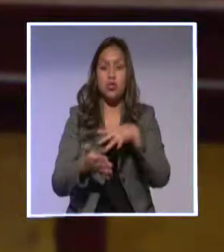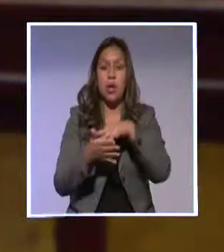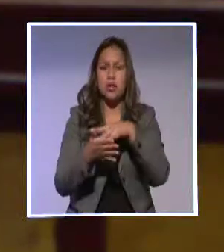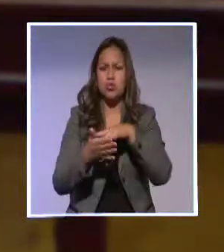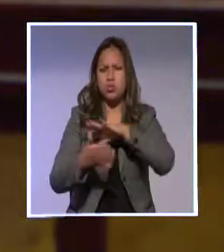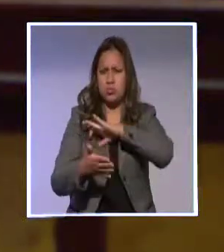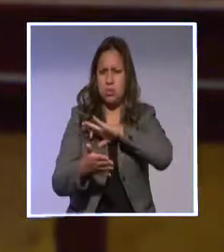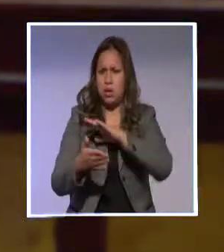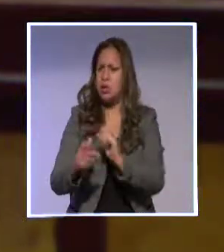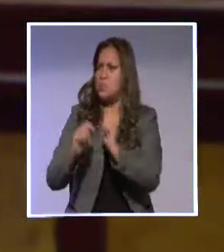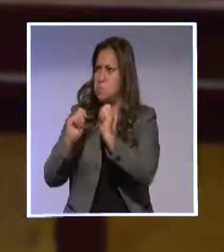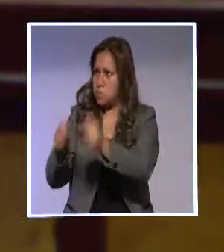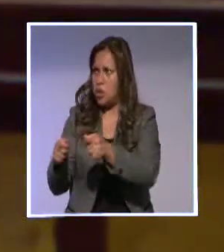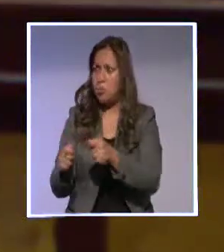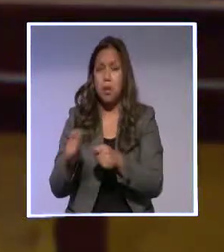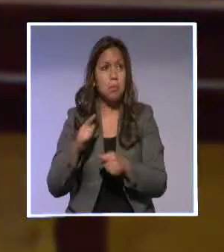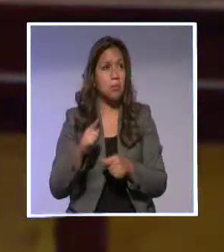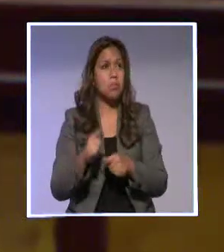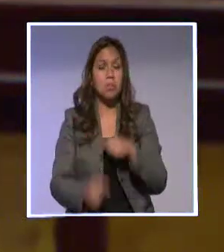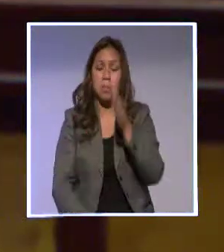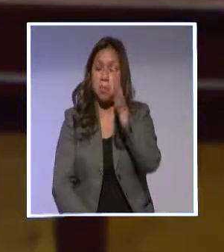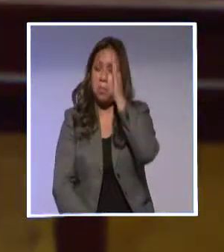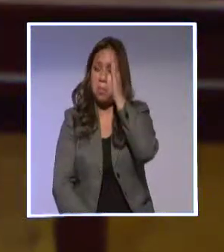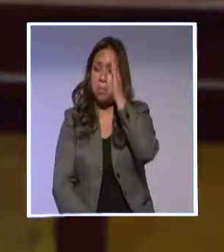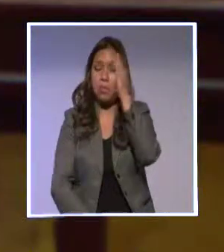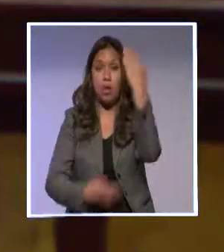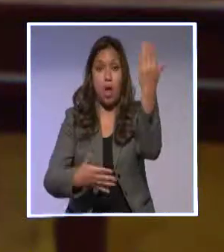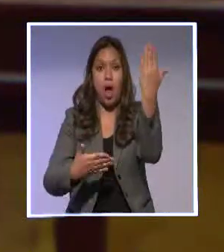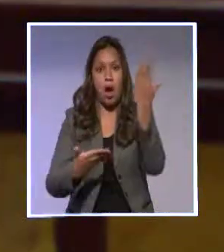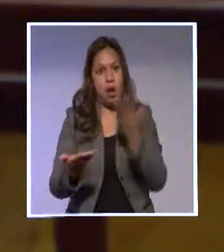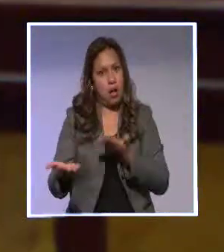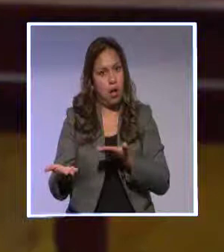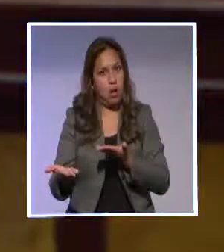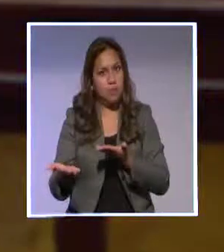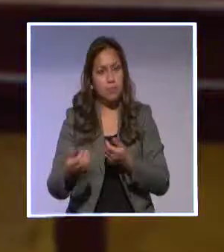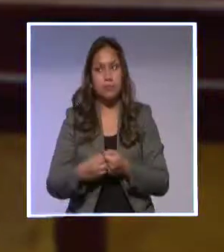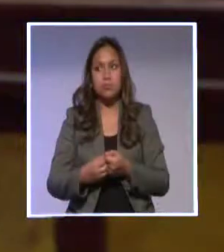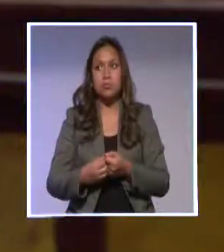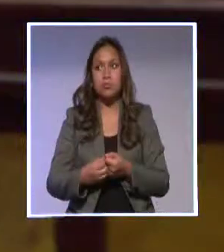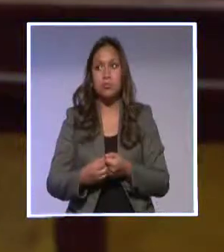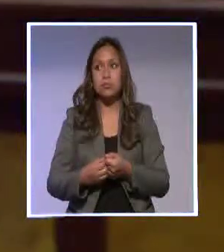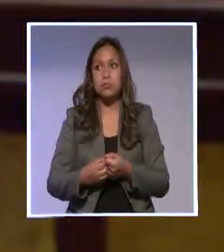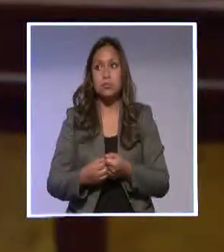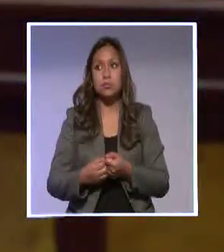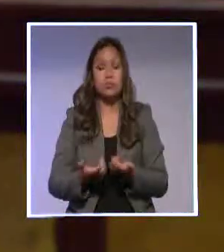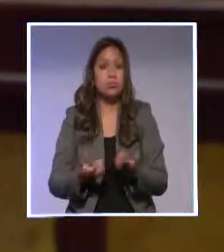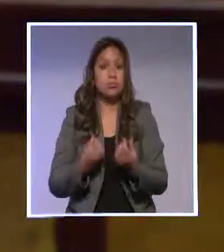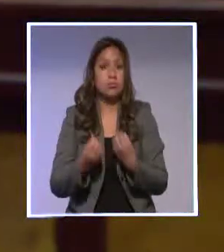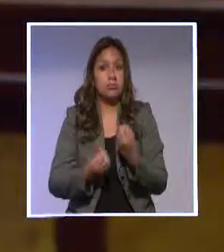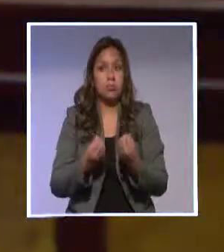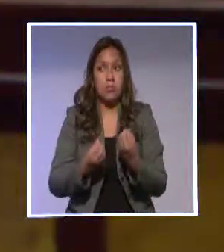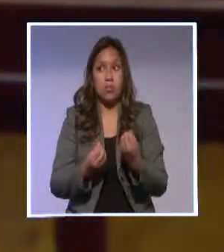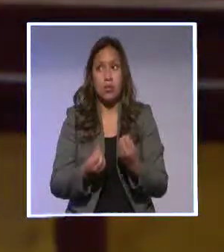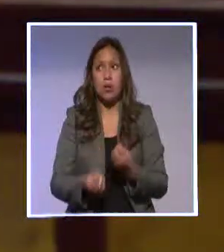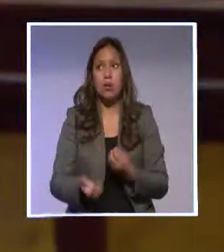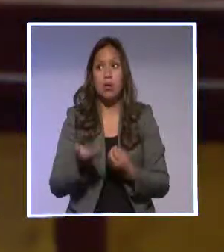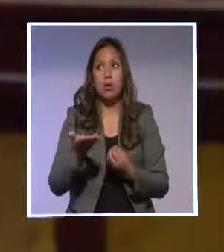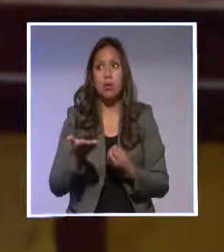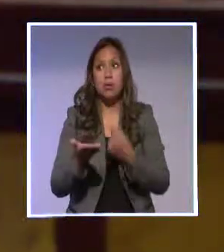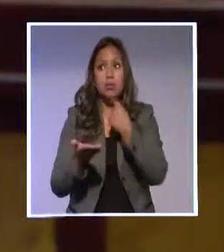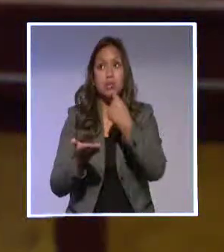extenso y frente a hecho y frente a ello y frente a ello lo único que se nos presentó fue